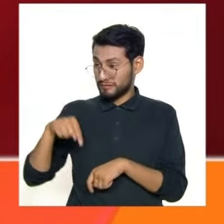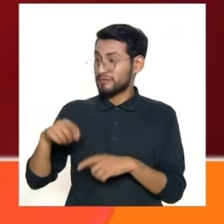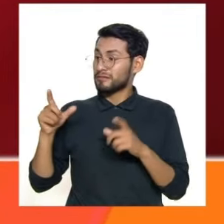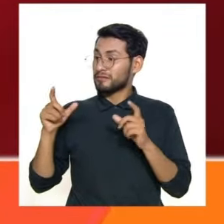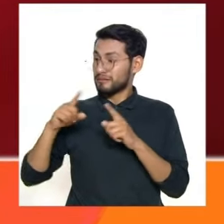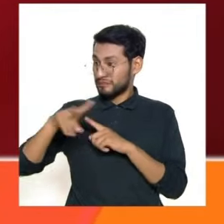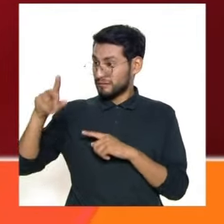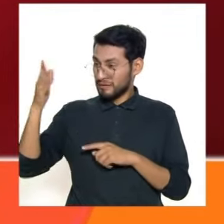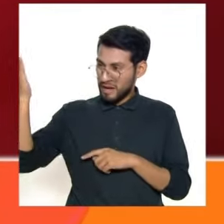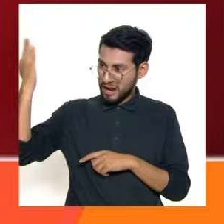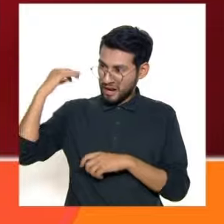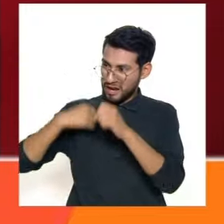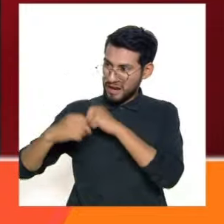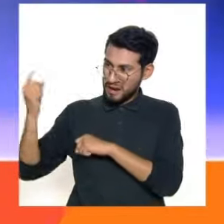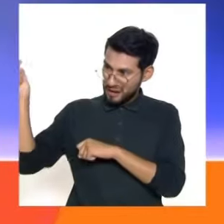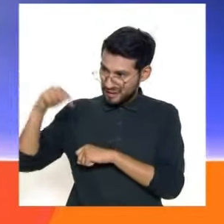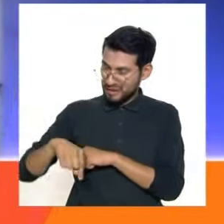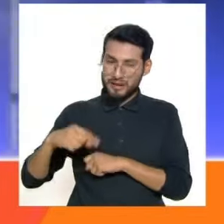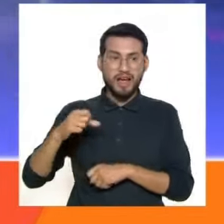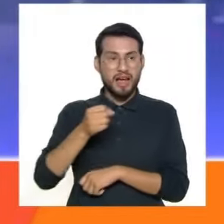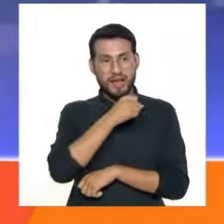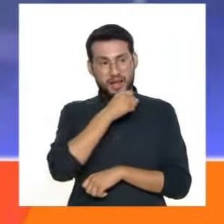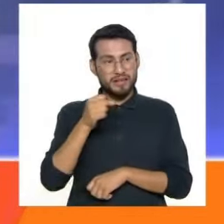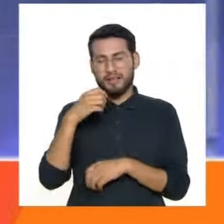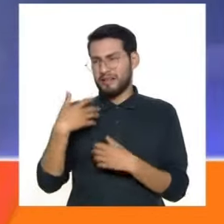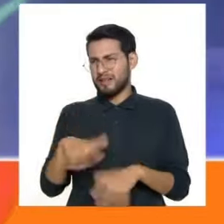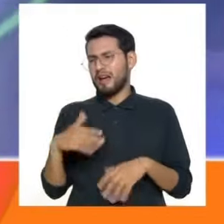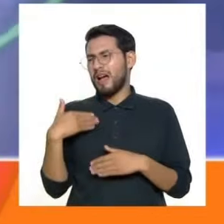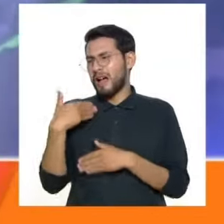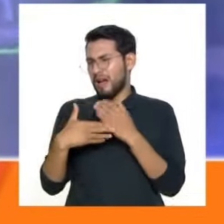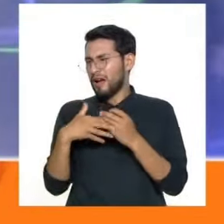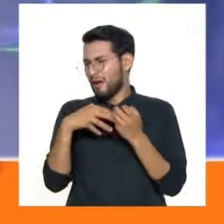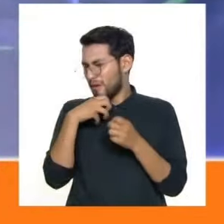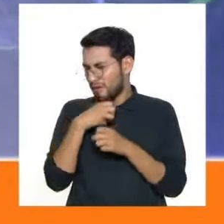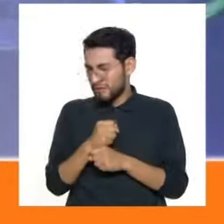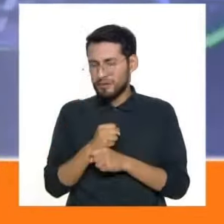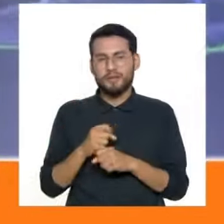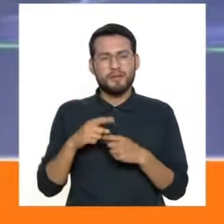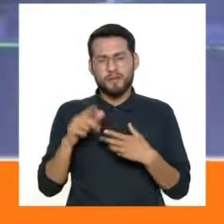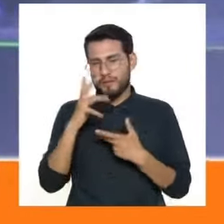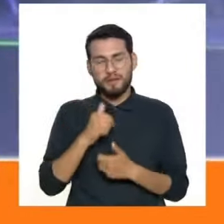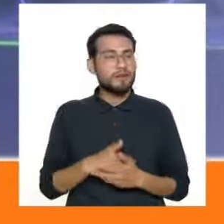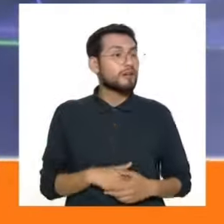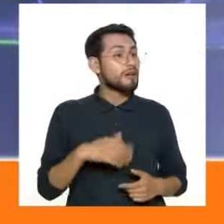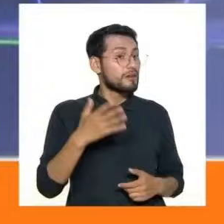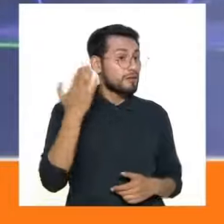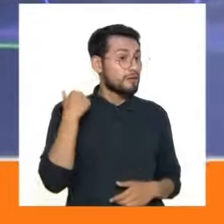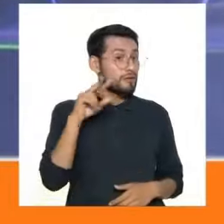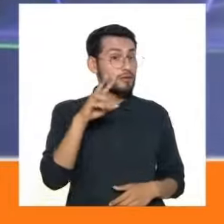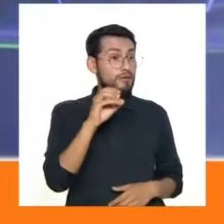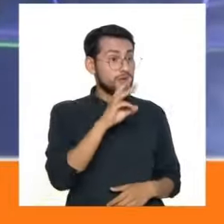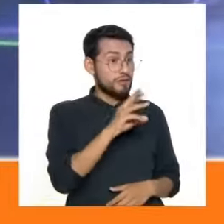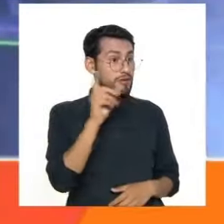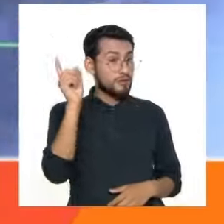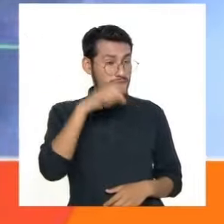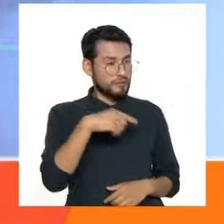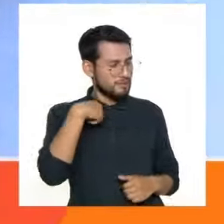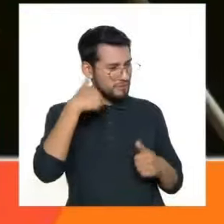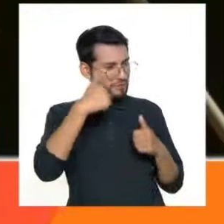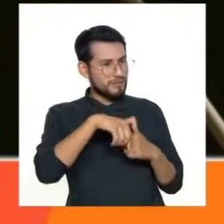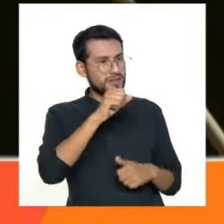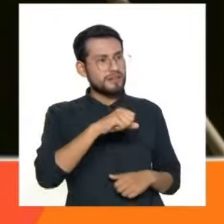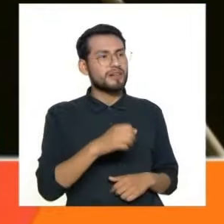canal hace algunos años vino acá cantó ya estaba muy avanzada de edad peros 2006 verdad en el 2006 que llegó acá me acuerdo